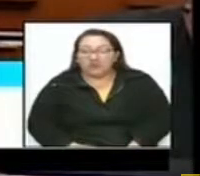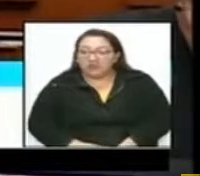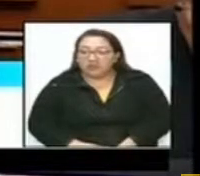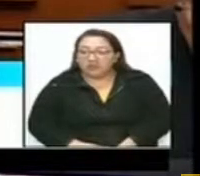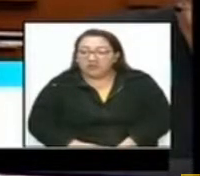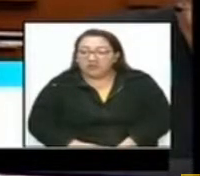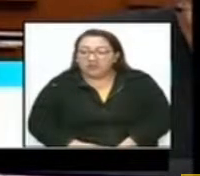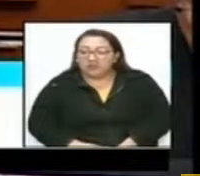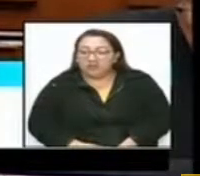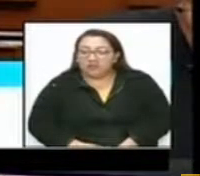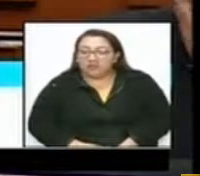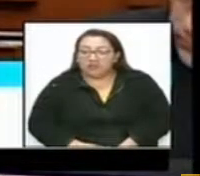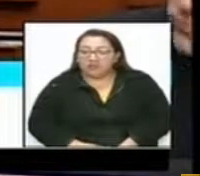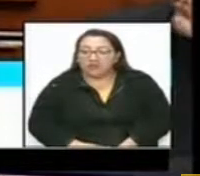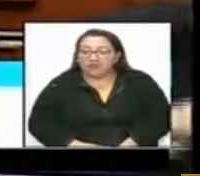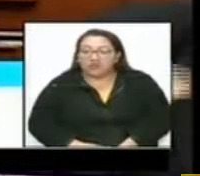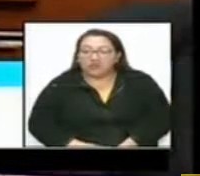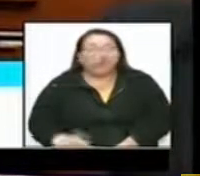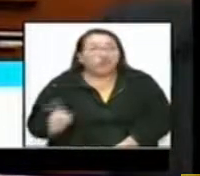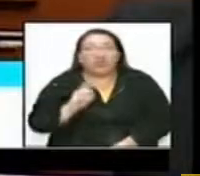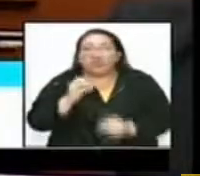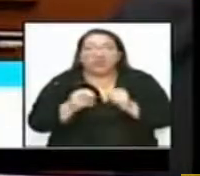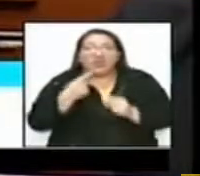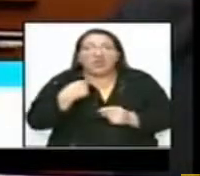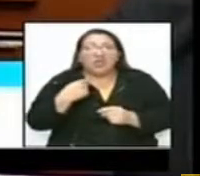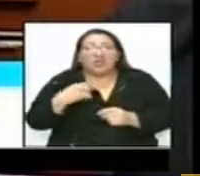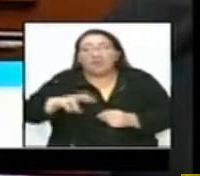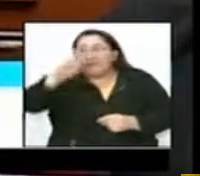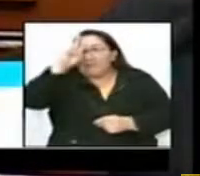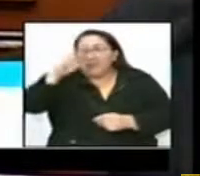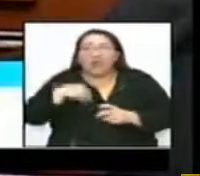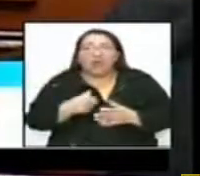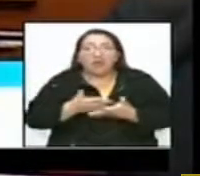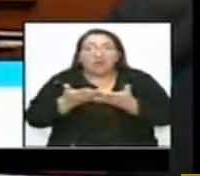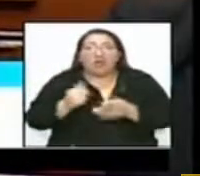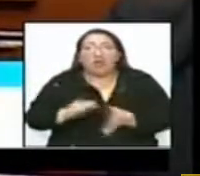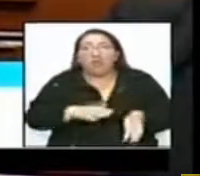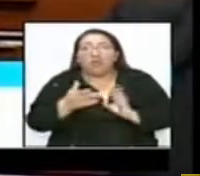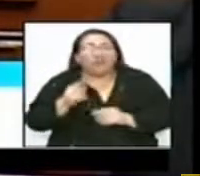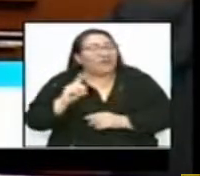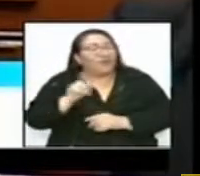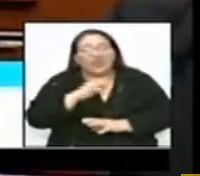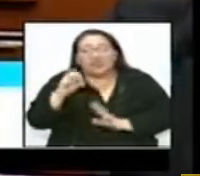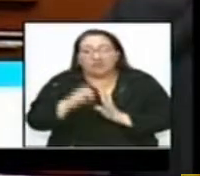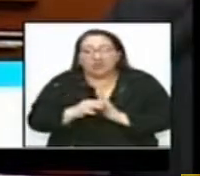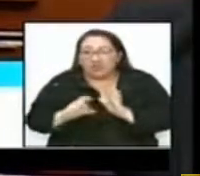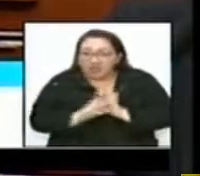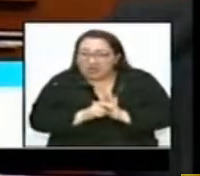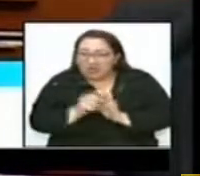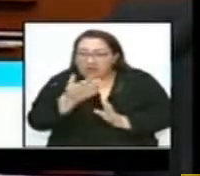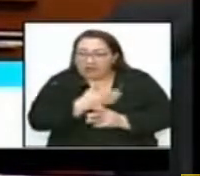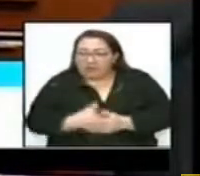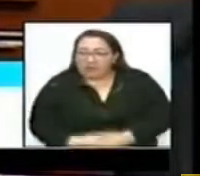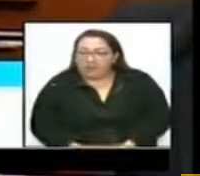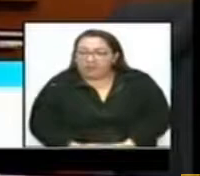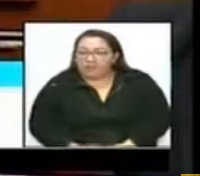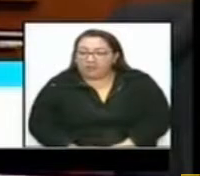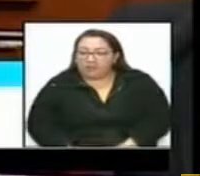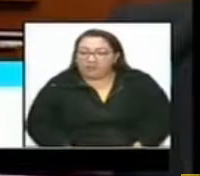modificaciones de patria o muerte en el perú como lo reiteró al fin y al cabo son proyectos de ley presidente